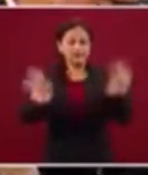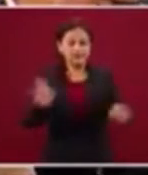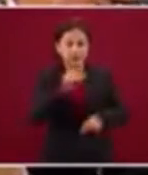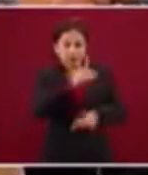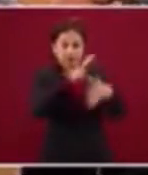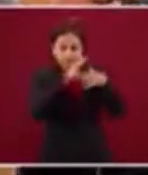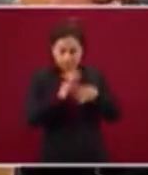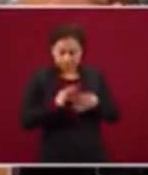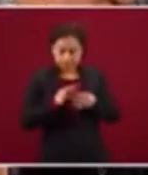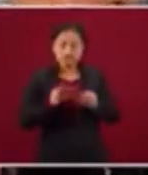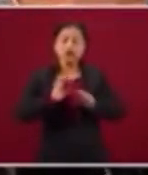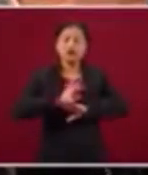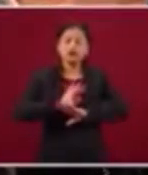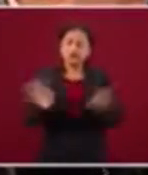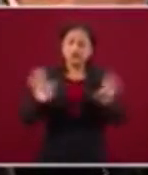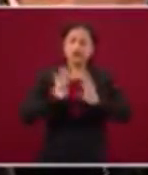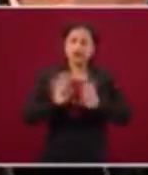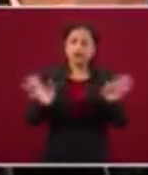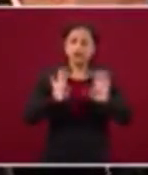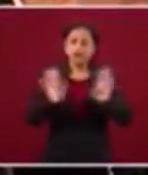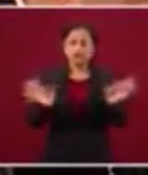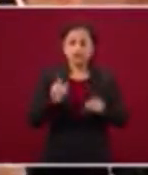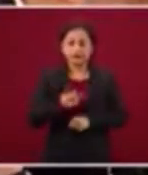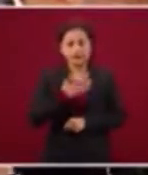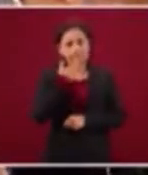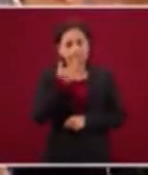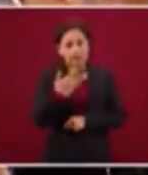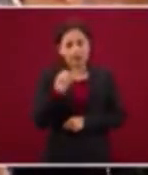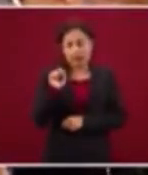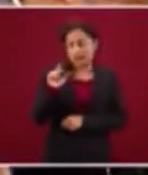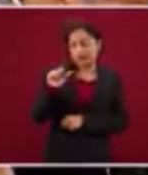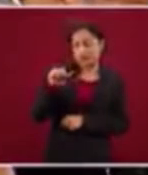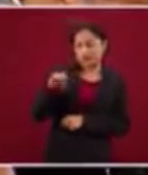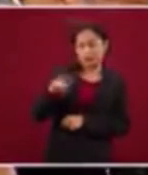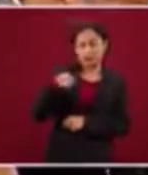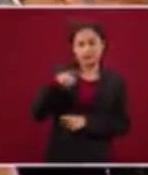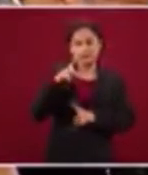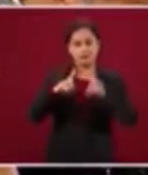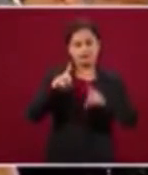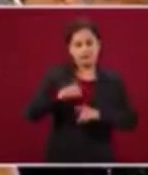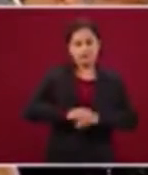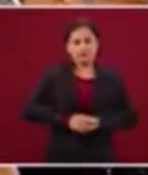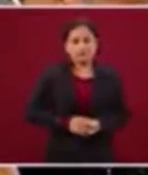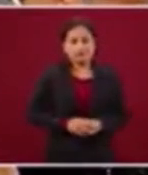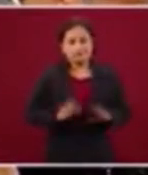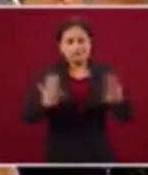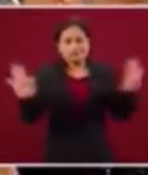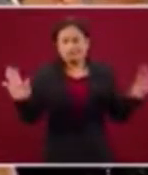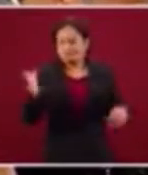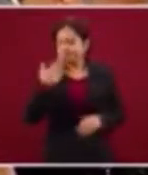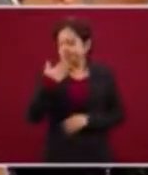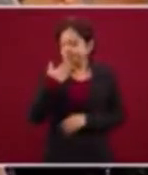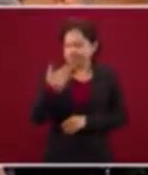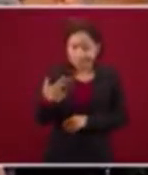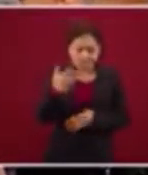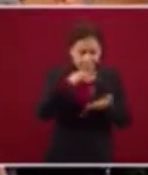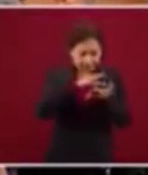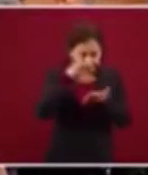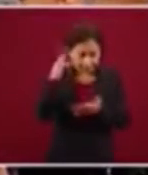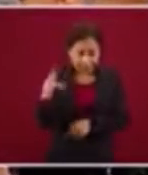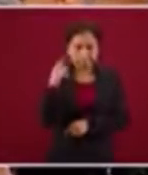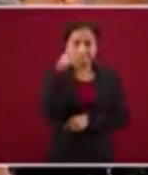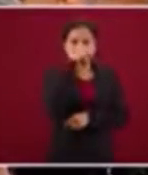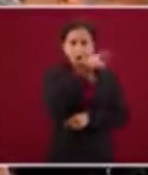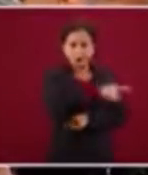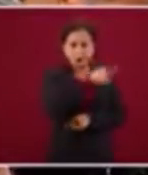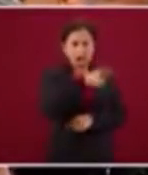del gobierno, funcionario, y le dije que si fue Slim. Es un genio de la comunicación usted. Nos puso en modo avión a todo